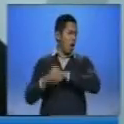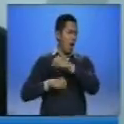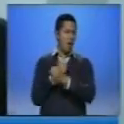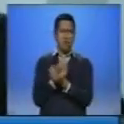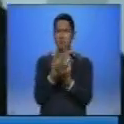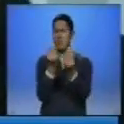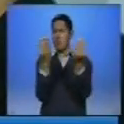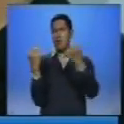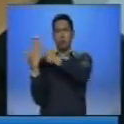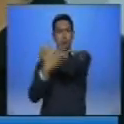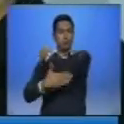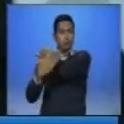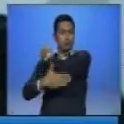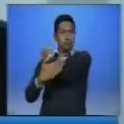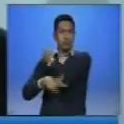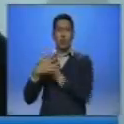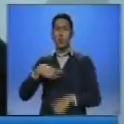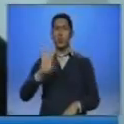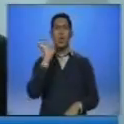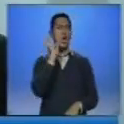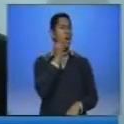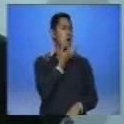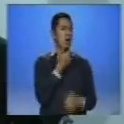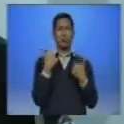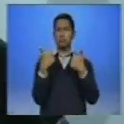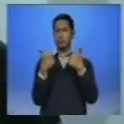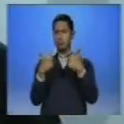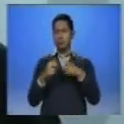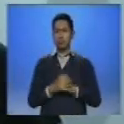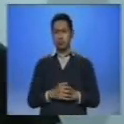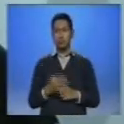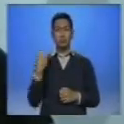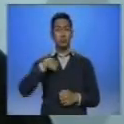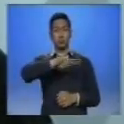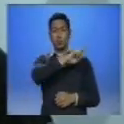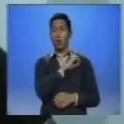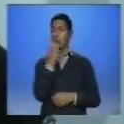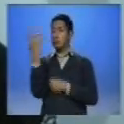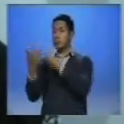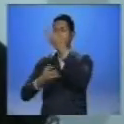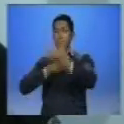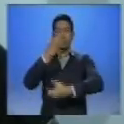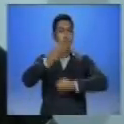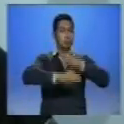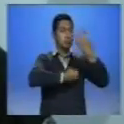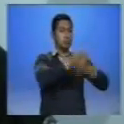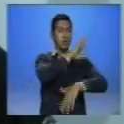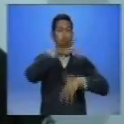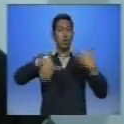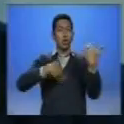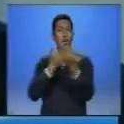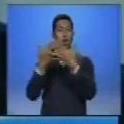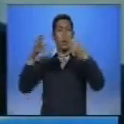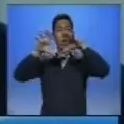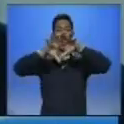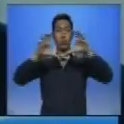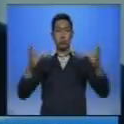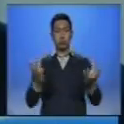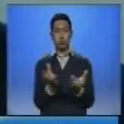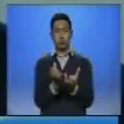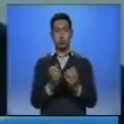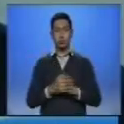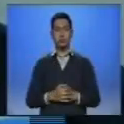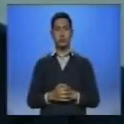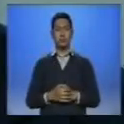todos nuestros antepasados y que de alguna manera intentamos difundir por todo el mundo. Pensemos que